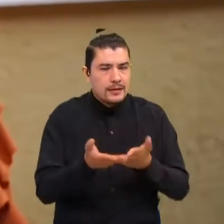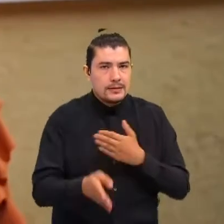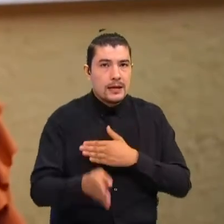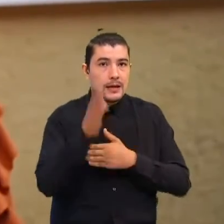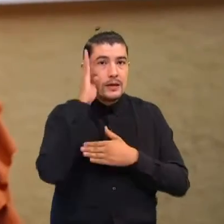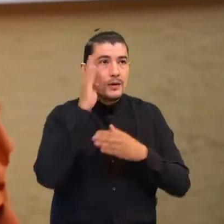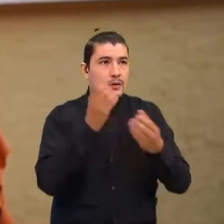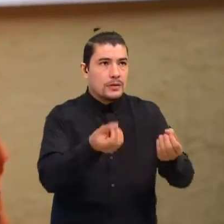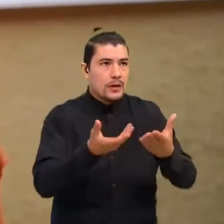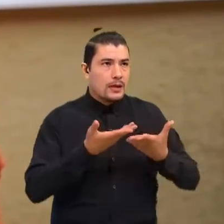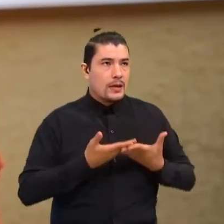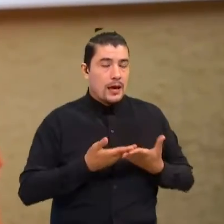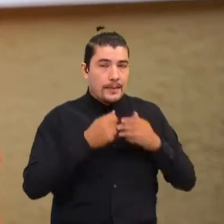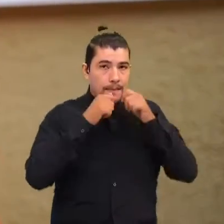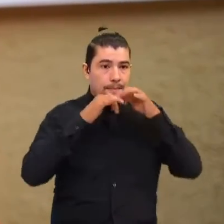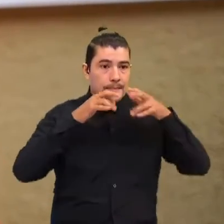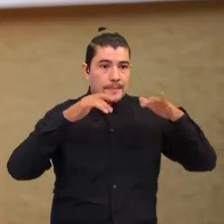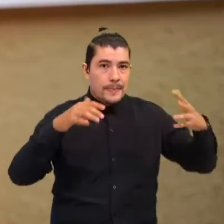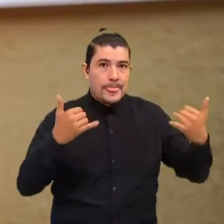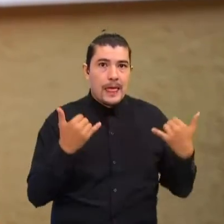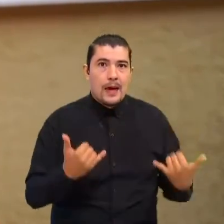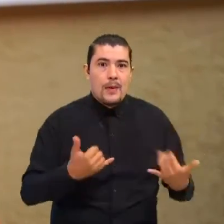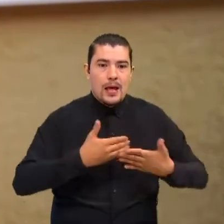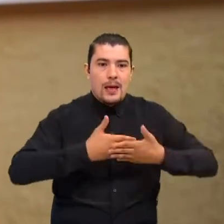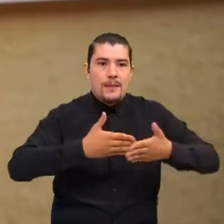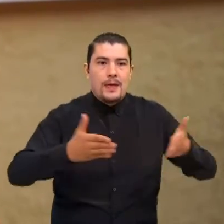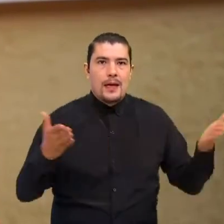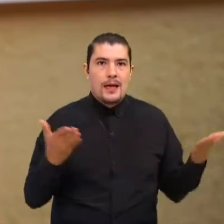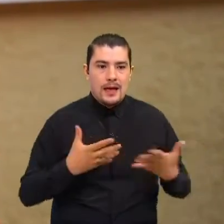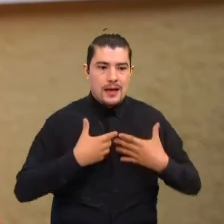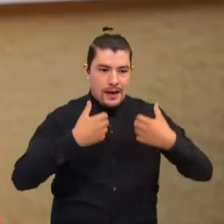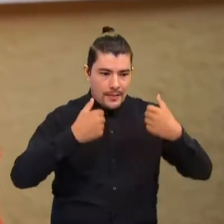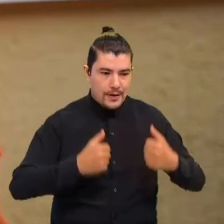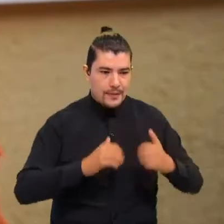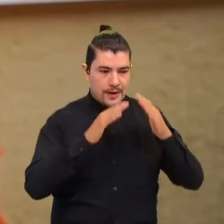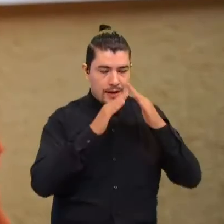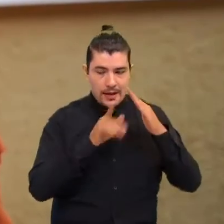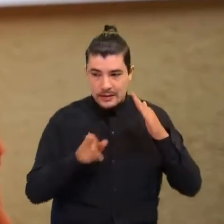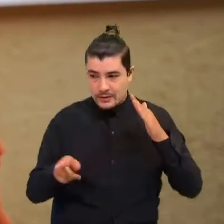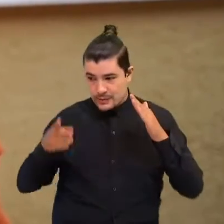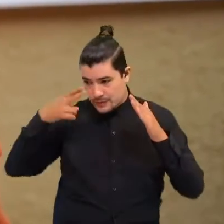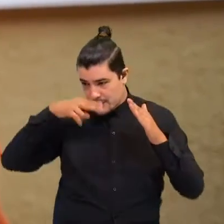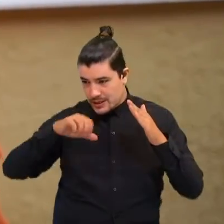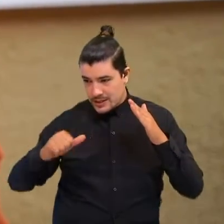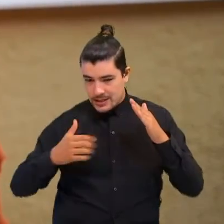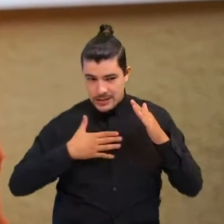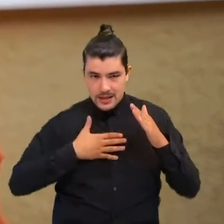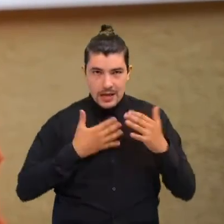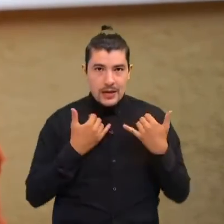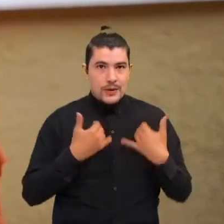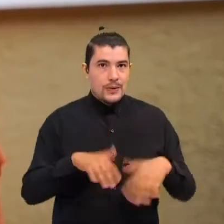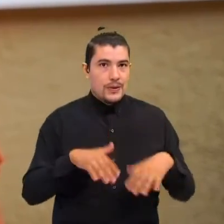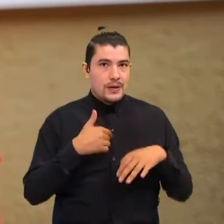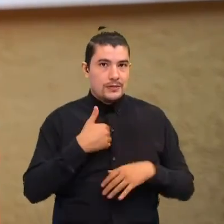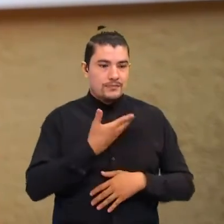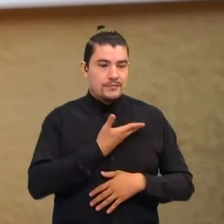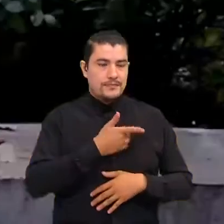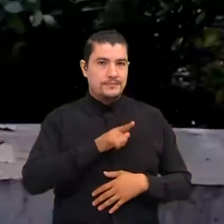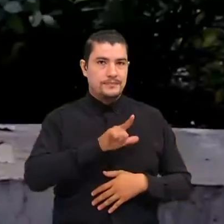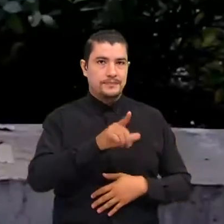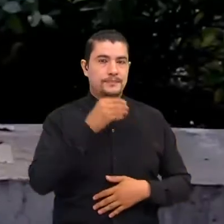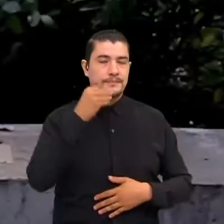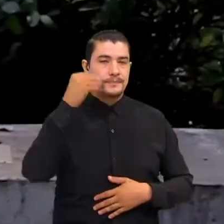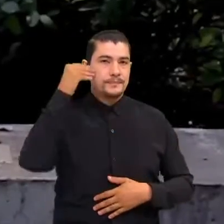gran bendición que nos abre puerta tanto a mi hija como para mí, debido a que pues soy madre cabeza de